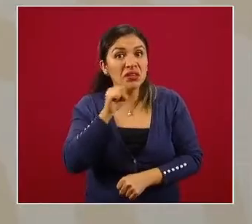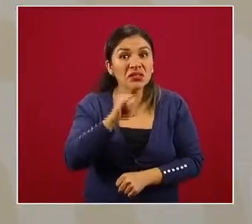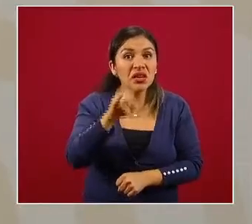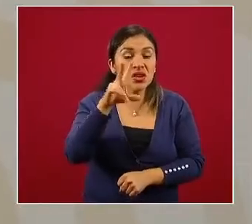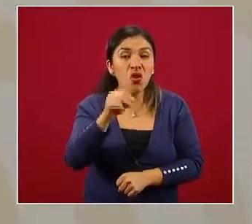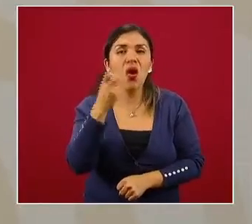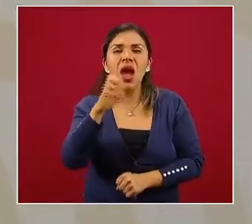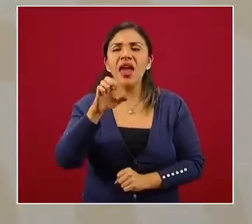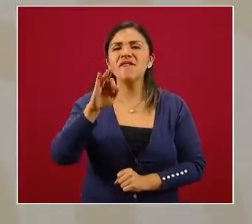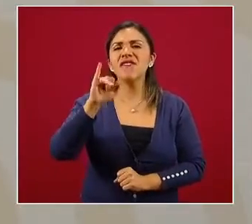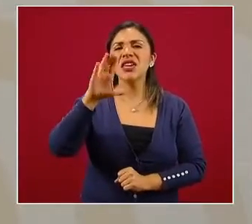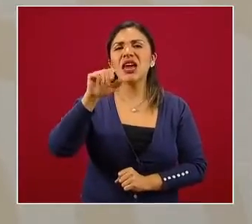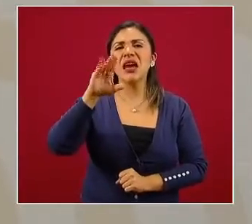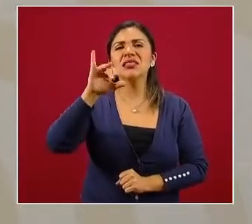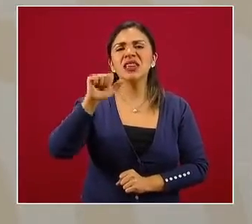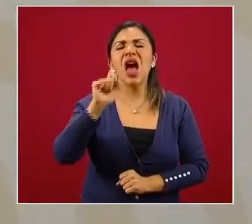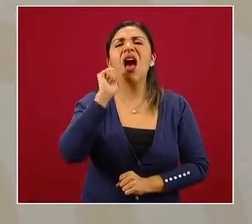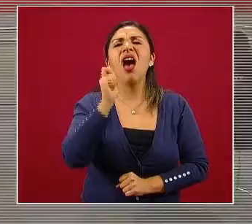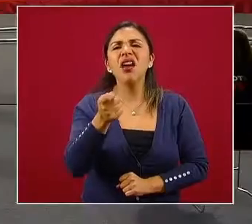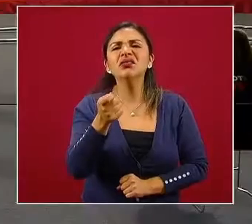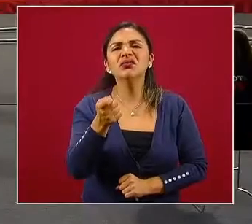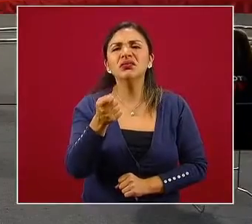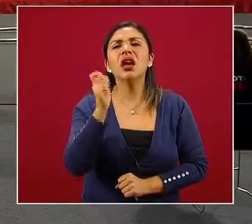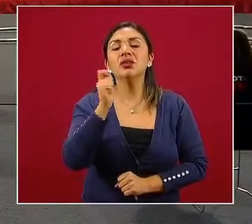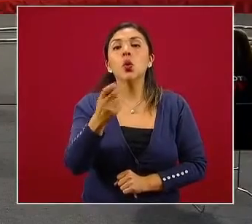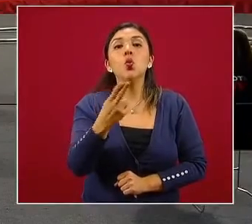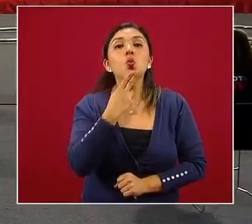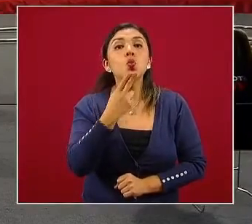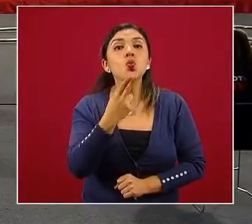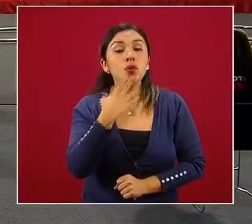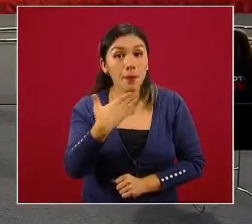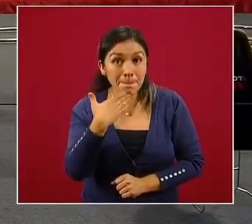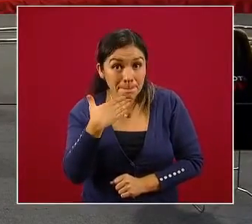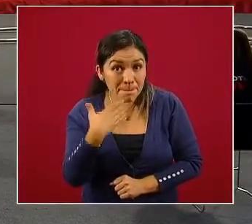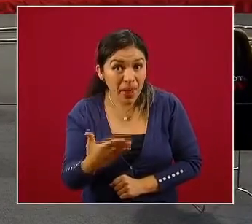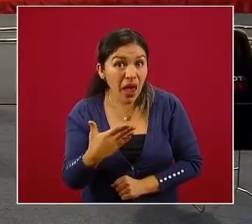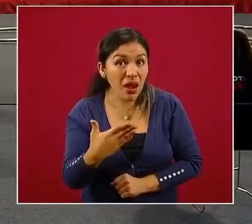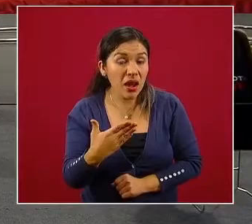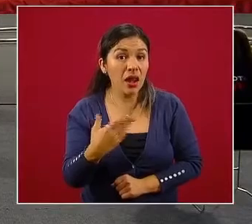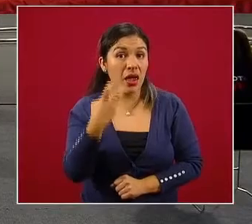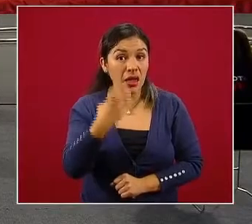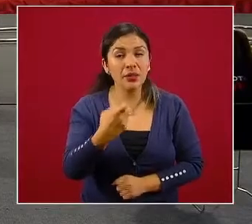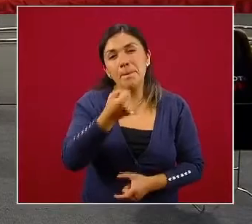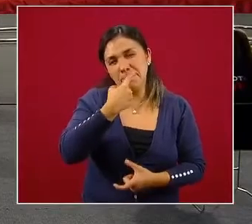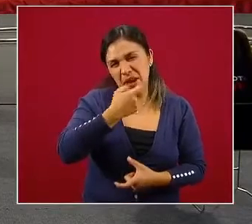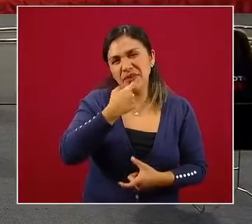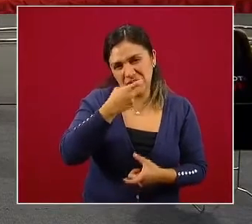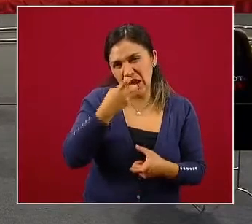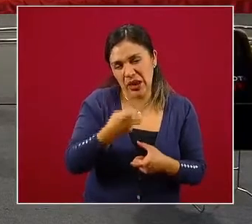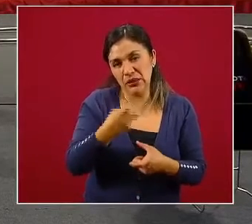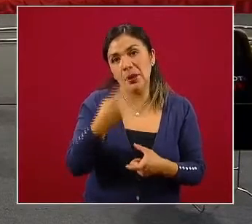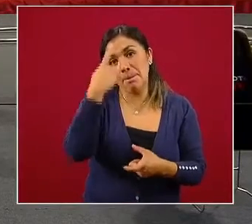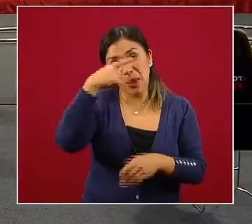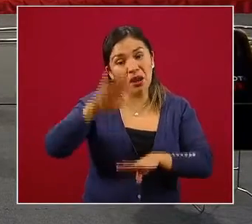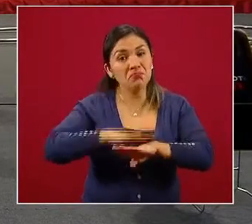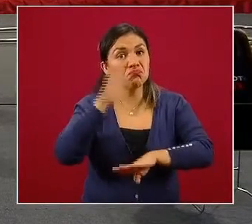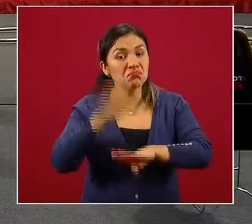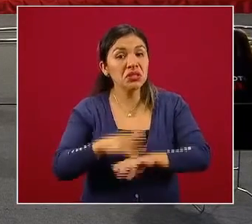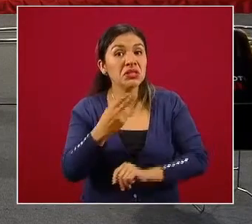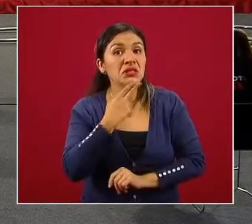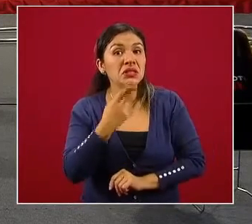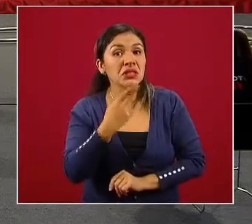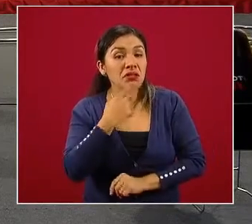hemos comentado en otras ocasiones, es la utilidad que tiene, en este caso, un medicamento para cumplir un